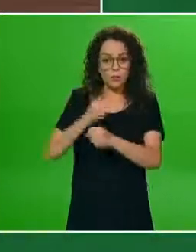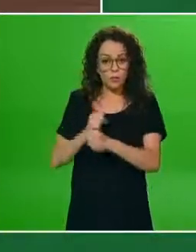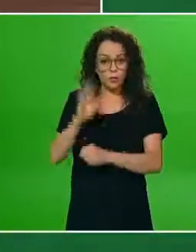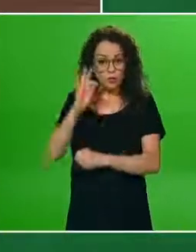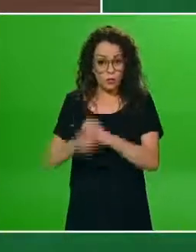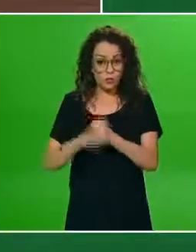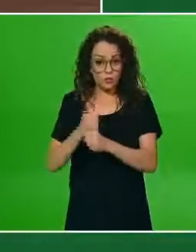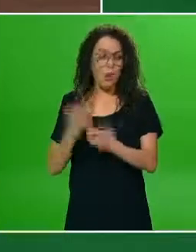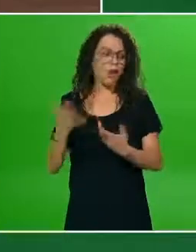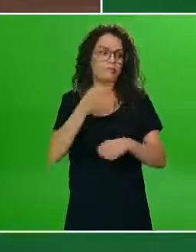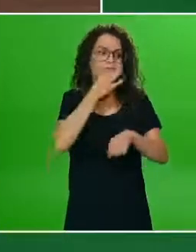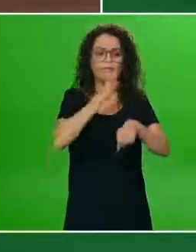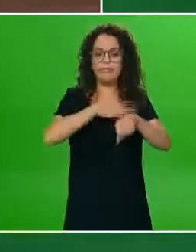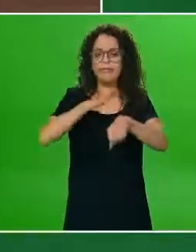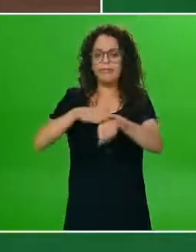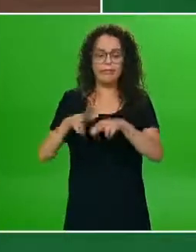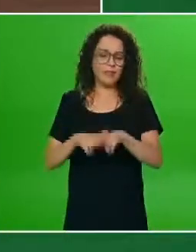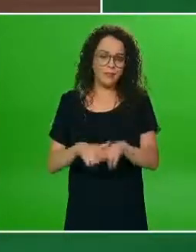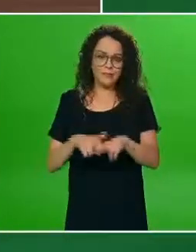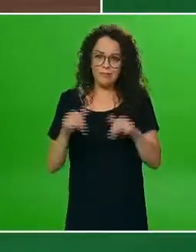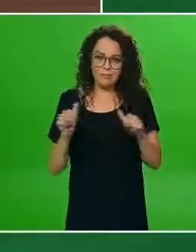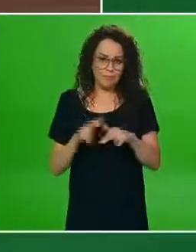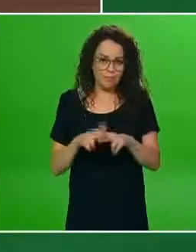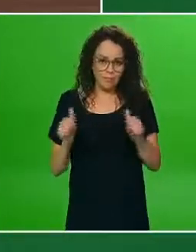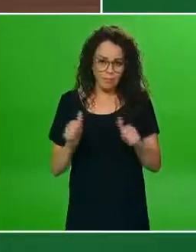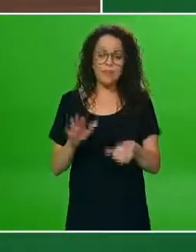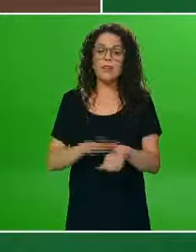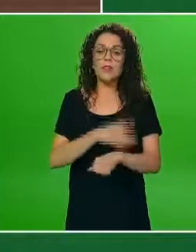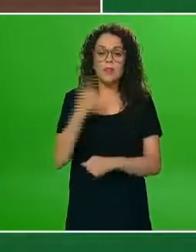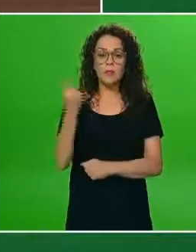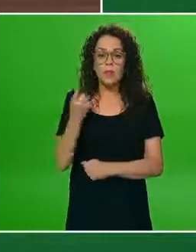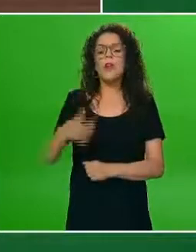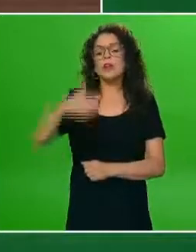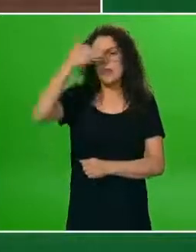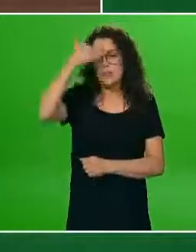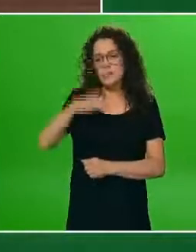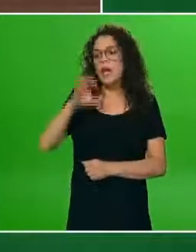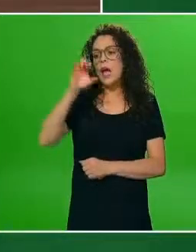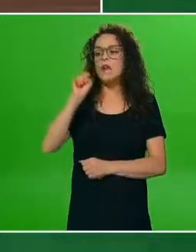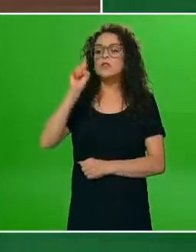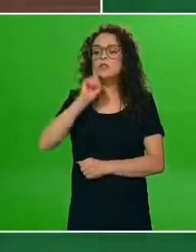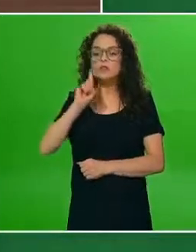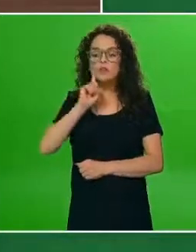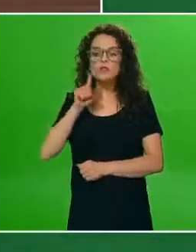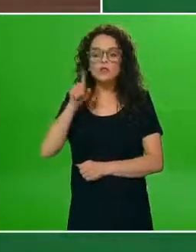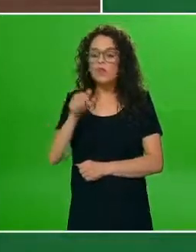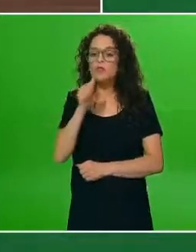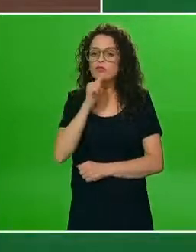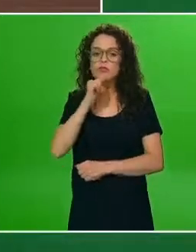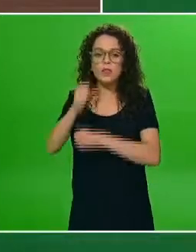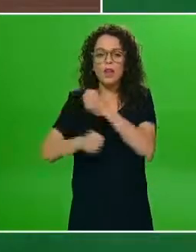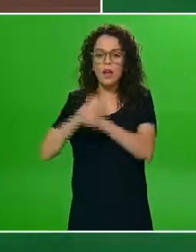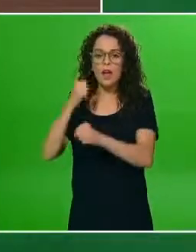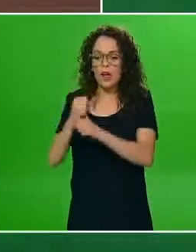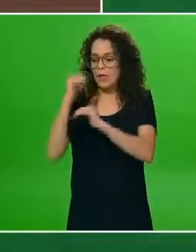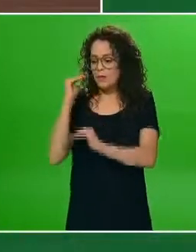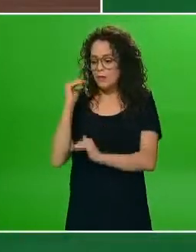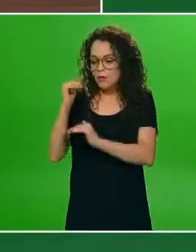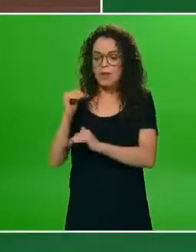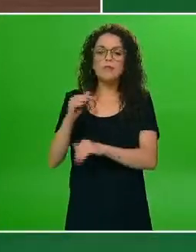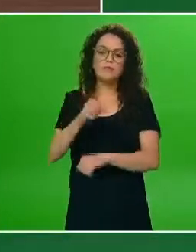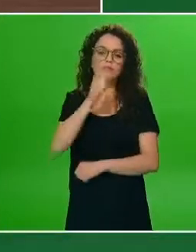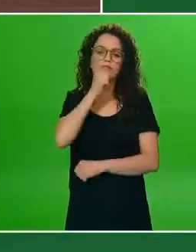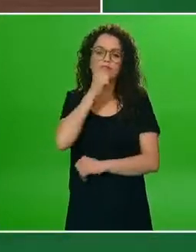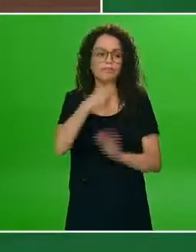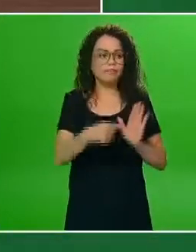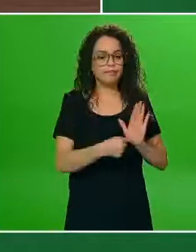se convocará. No se convocará porque ahí tenemos el CURP, sabemos que es una mujer que todavía no está dentro de los grupos